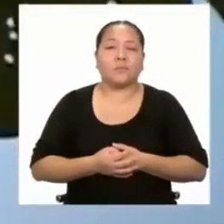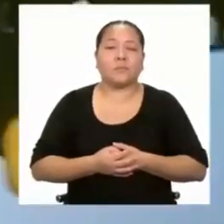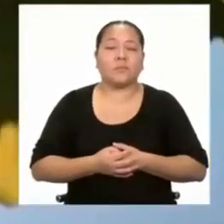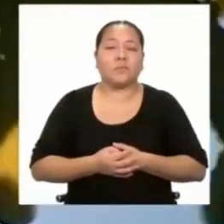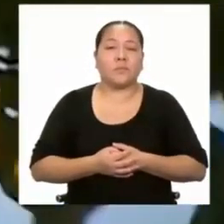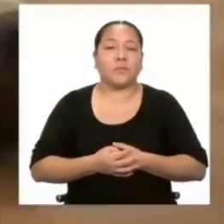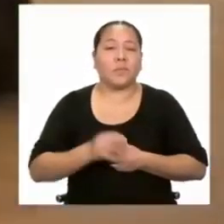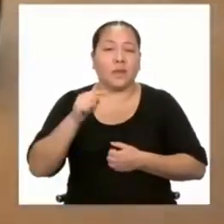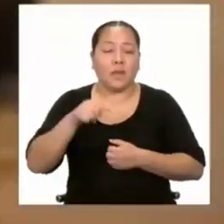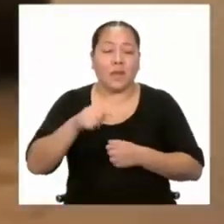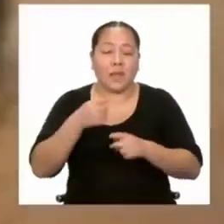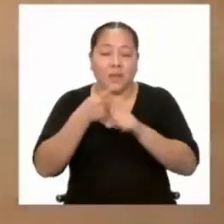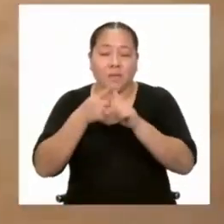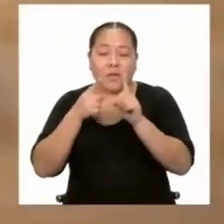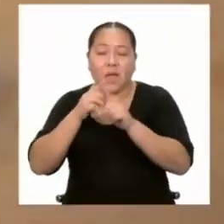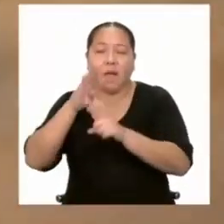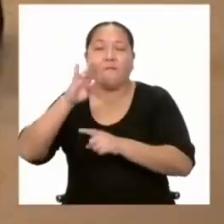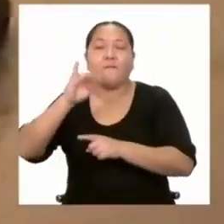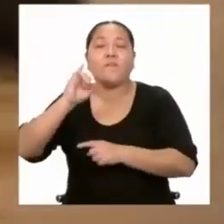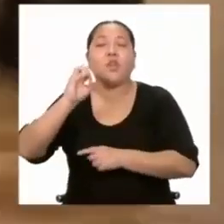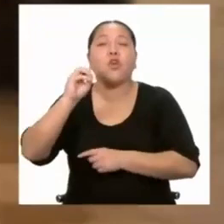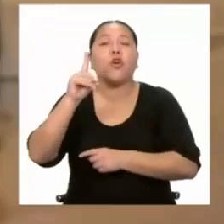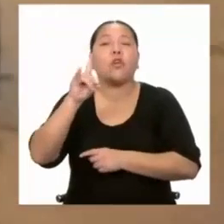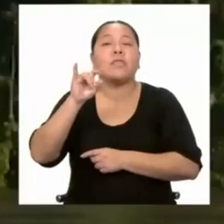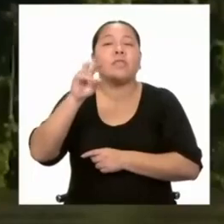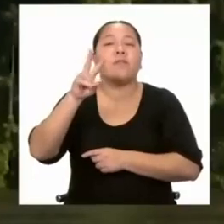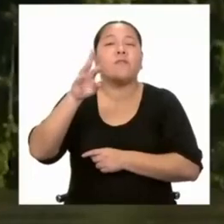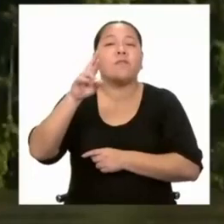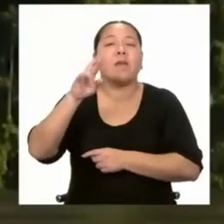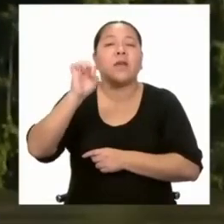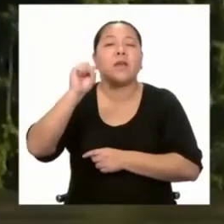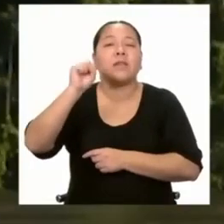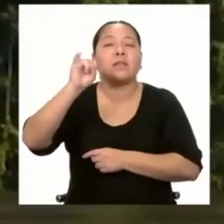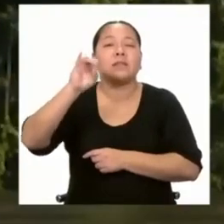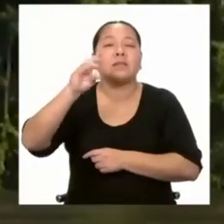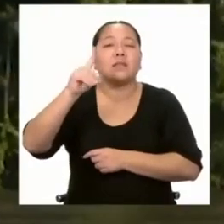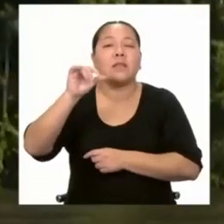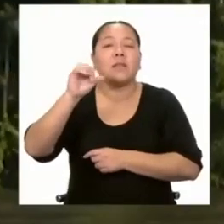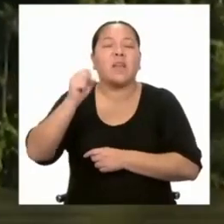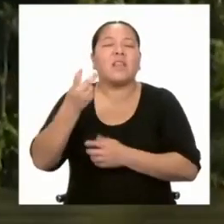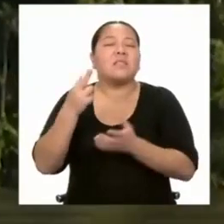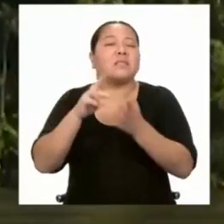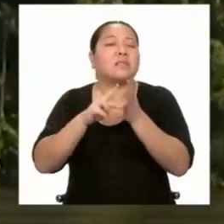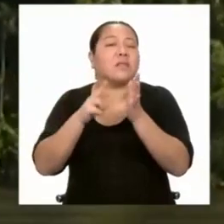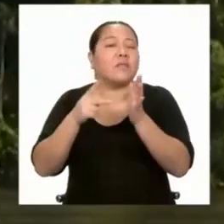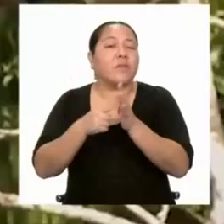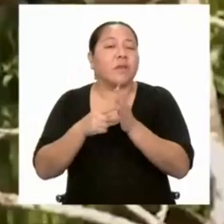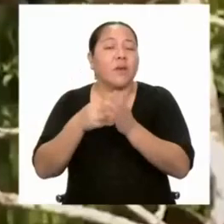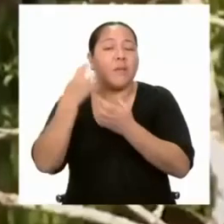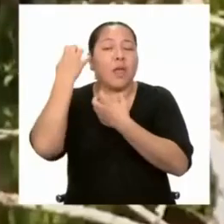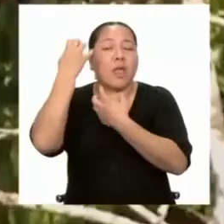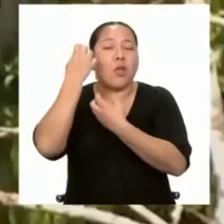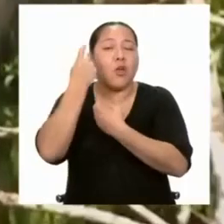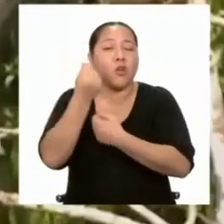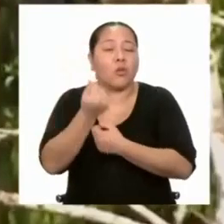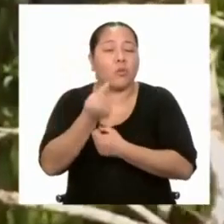La biodiversidad peruana significa para la economía peruana más de